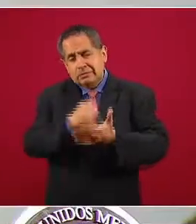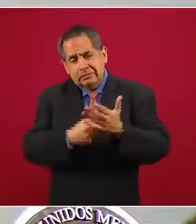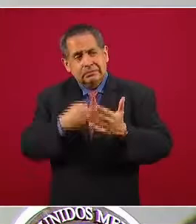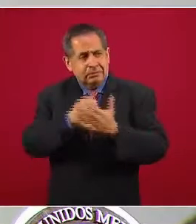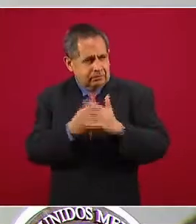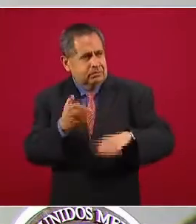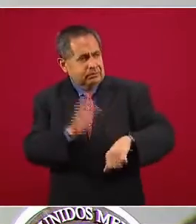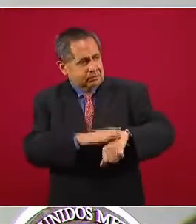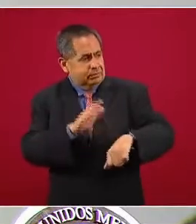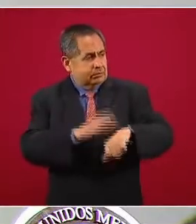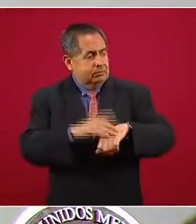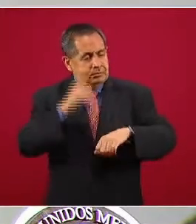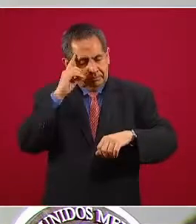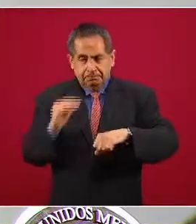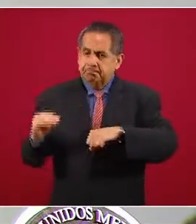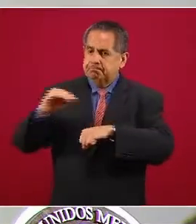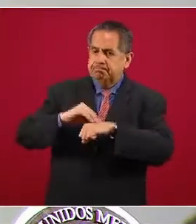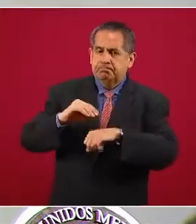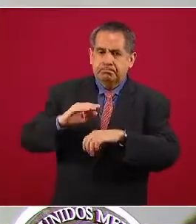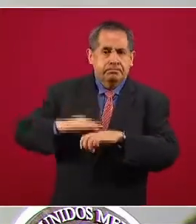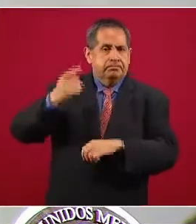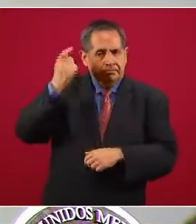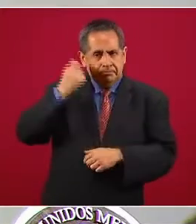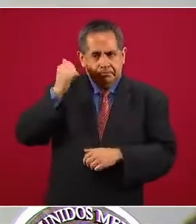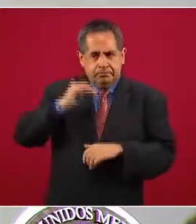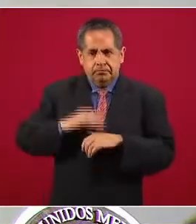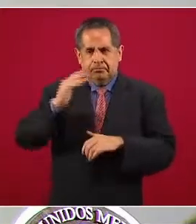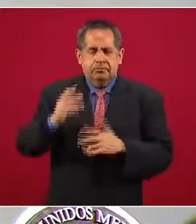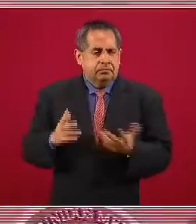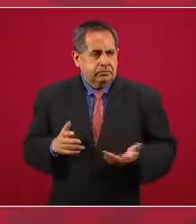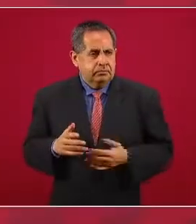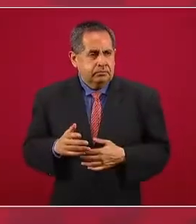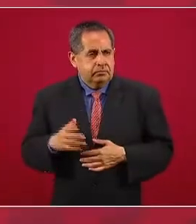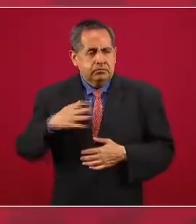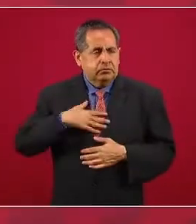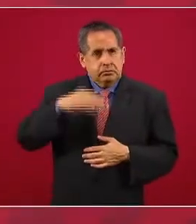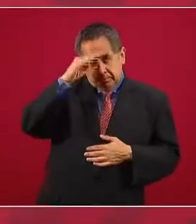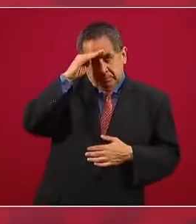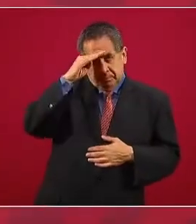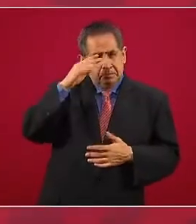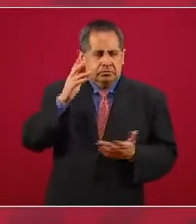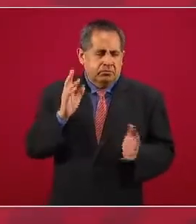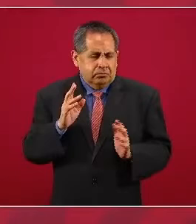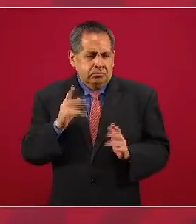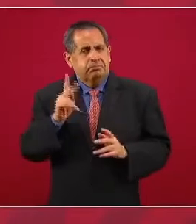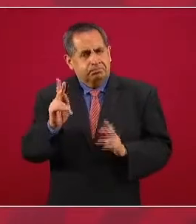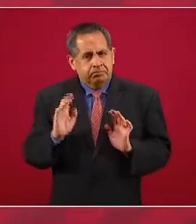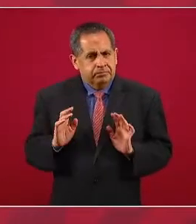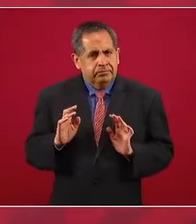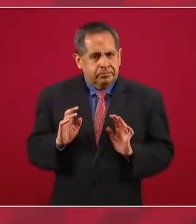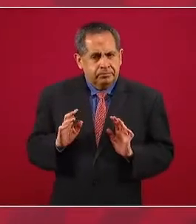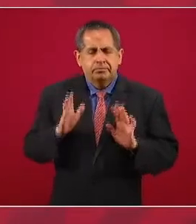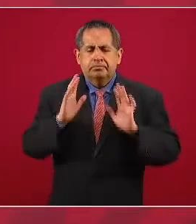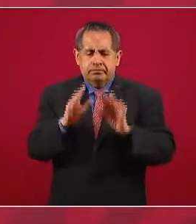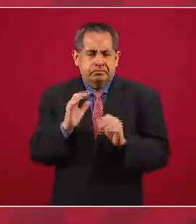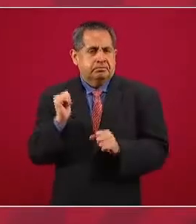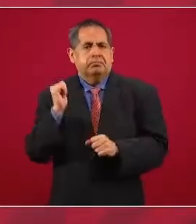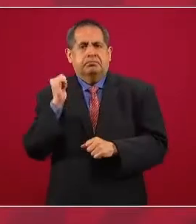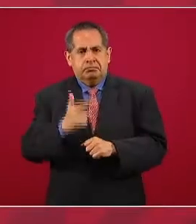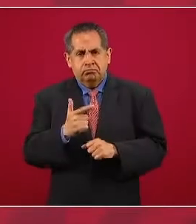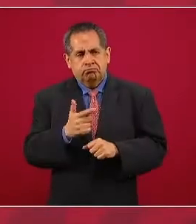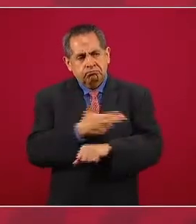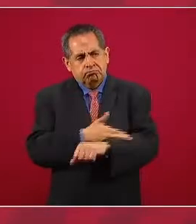para poder llegar a este momento, no como lo pensábamos, pero finalmente estamos llegando a un